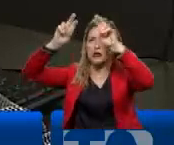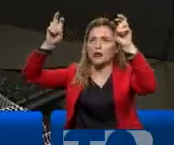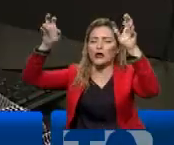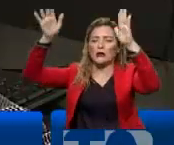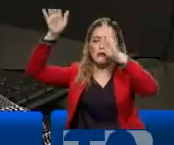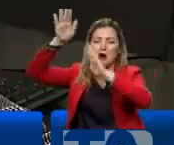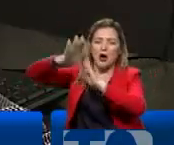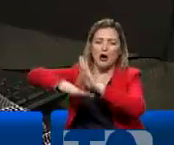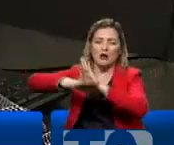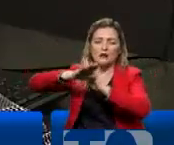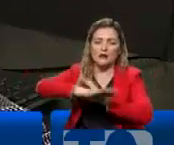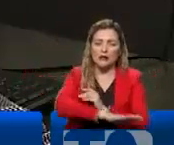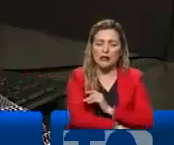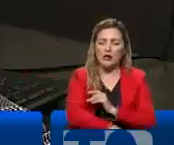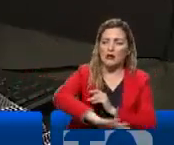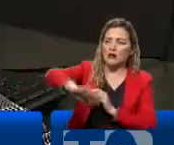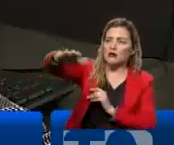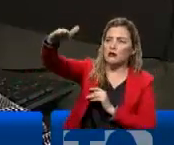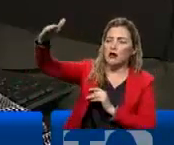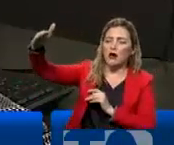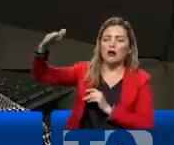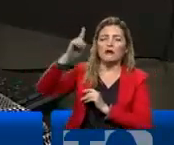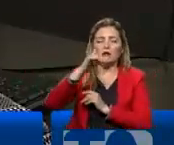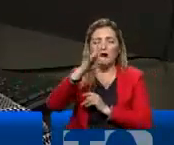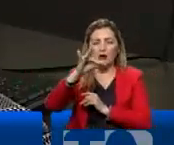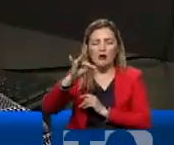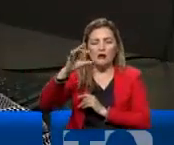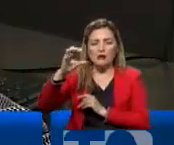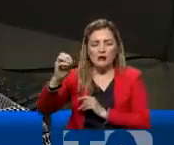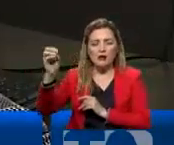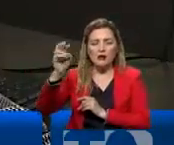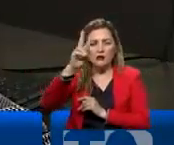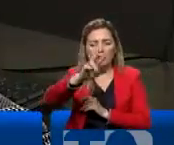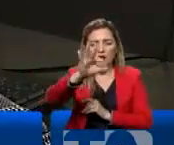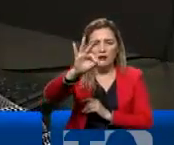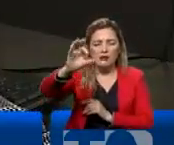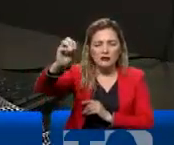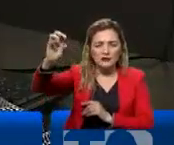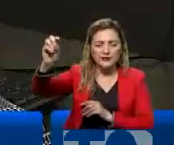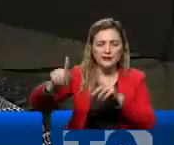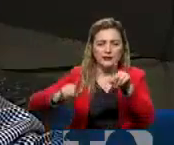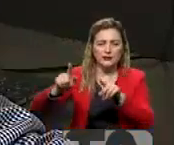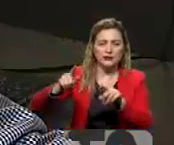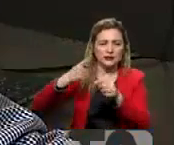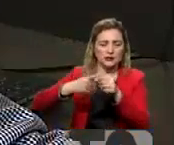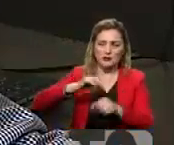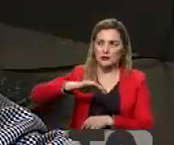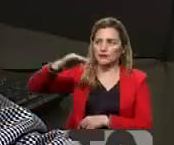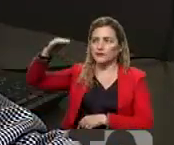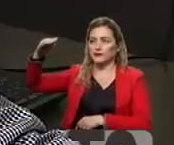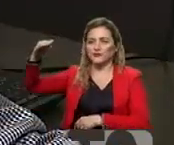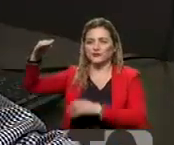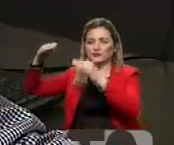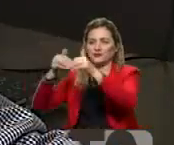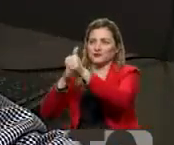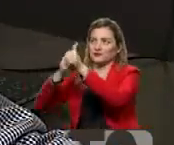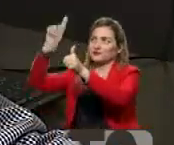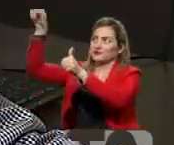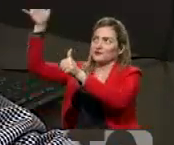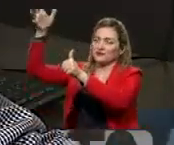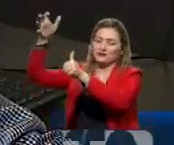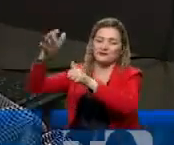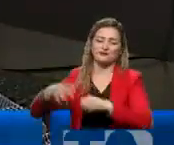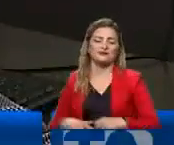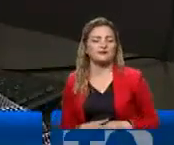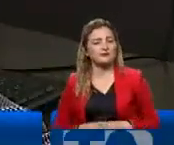también la altitud que nosotros nos encontramos, 2.800, 2.900 en ciertos sectores y en otros sectores sobre los 3.000 metros sobre el nivel del mar,